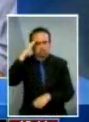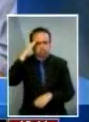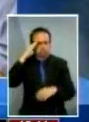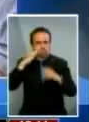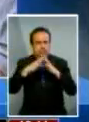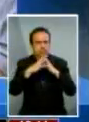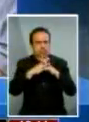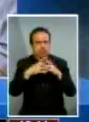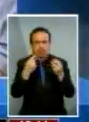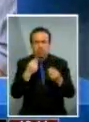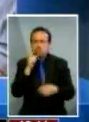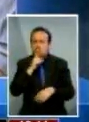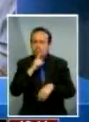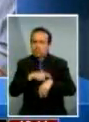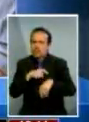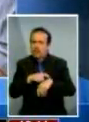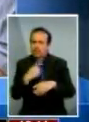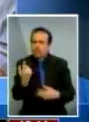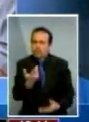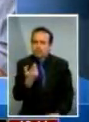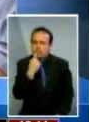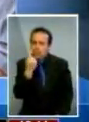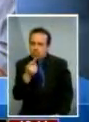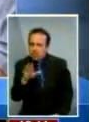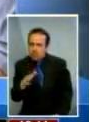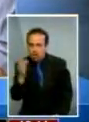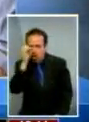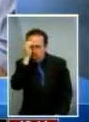en los últimos días.